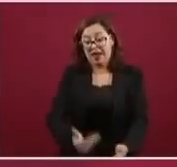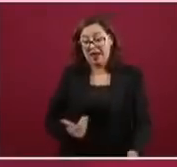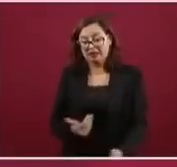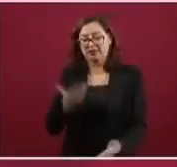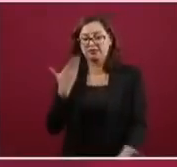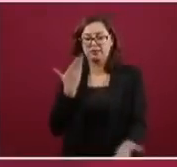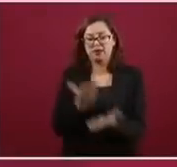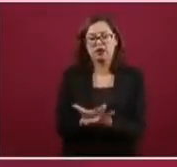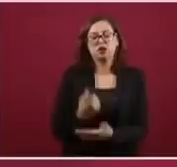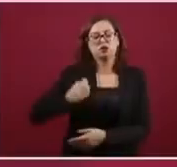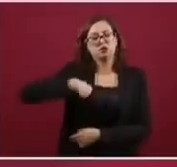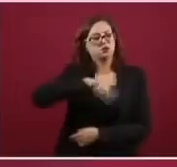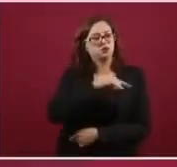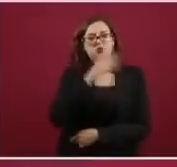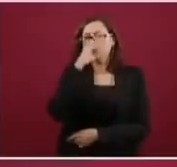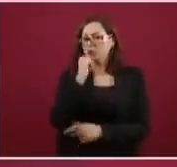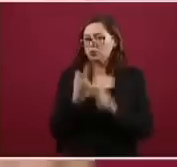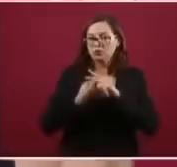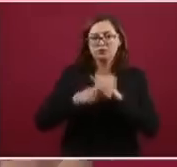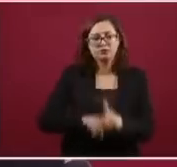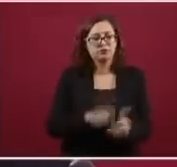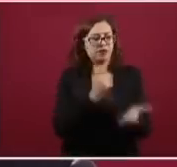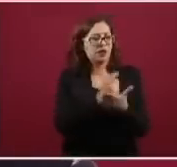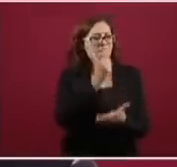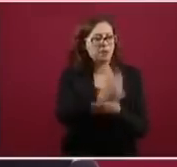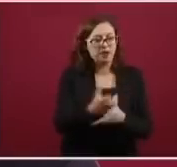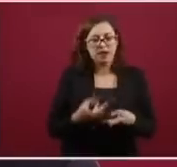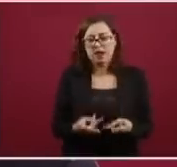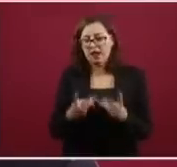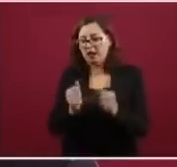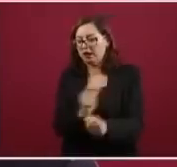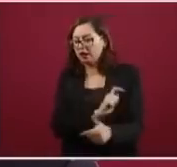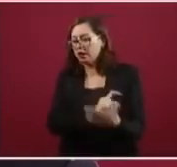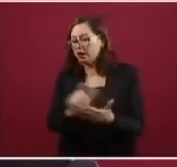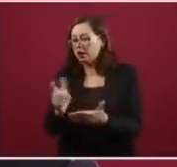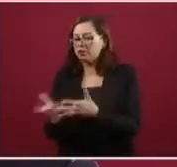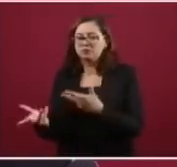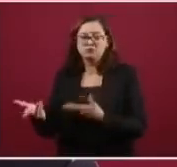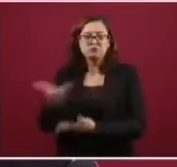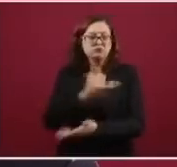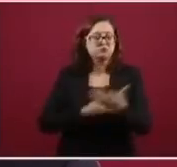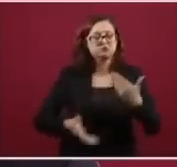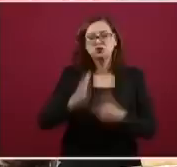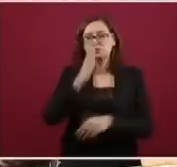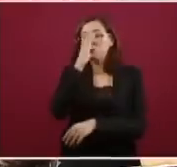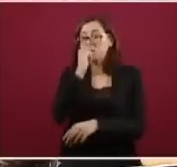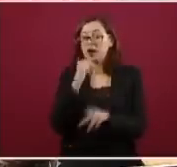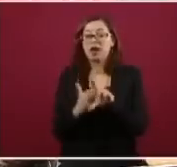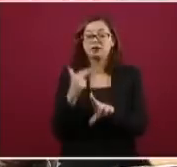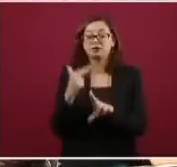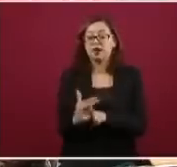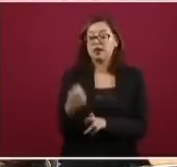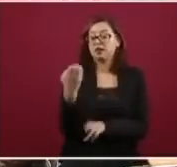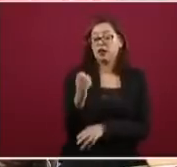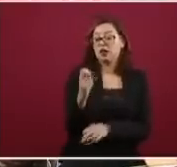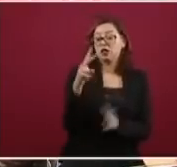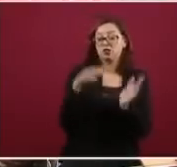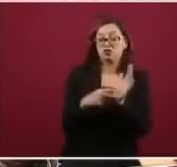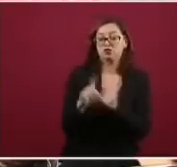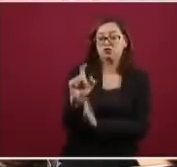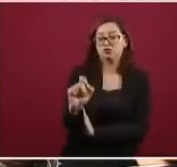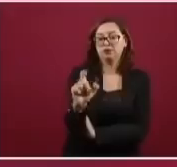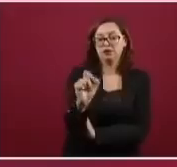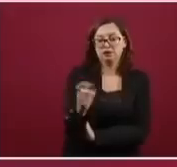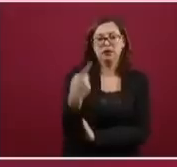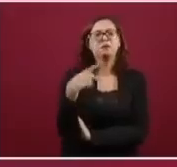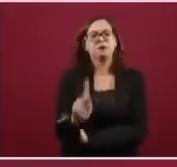gastar ni a pagar ni a recibir bienes sino después de enero del primero de enero del 2020 pero no hay nada que nos prohíba ir